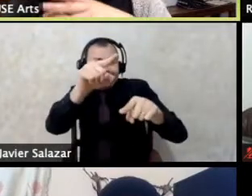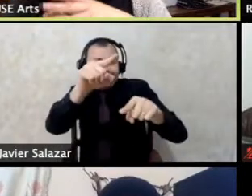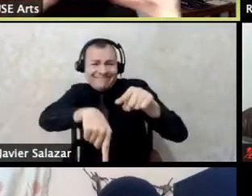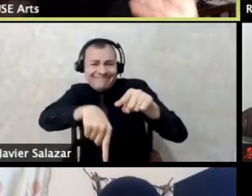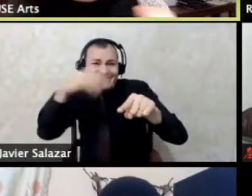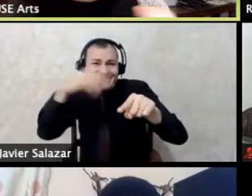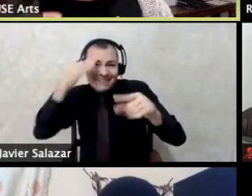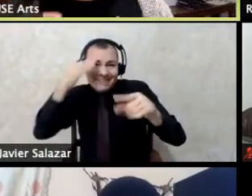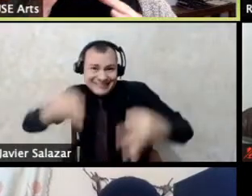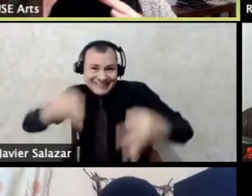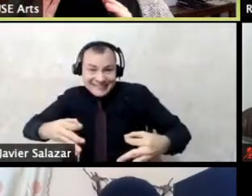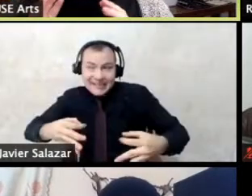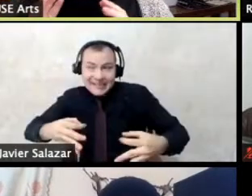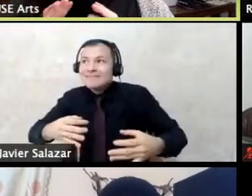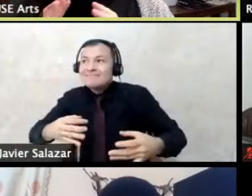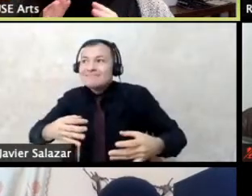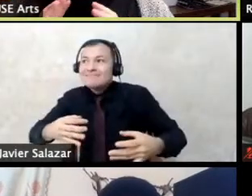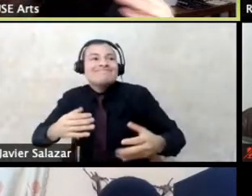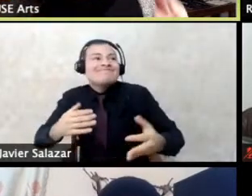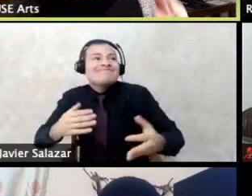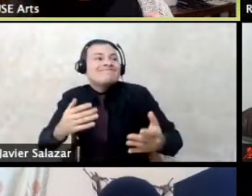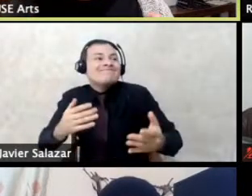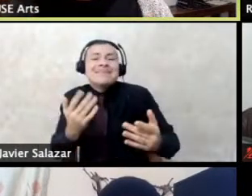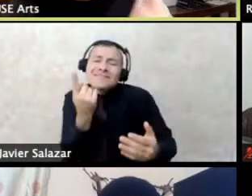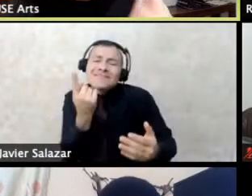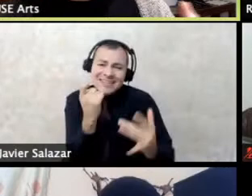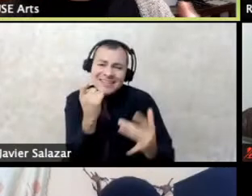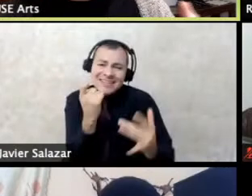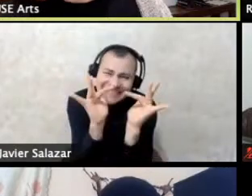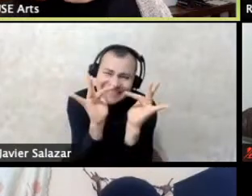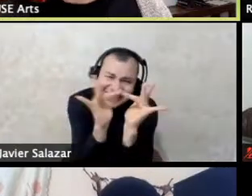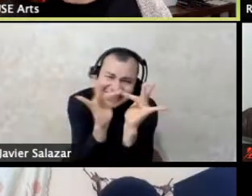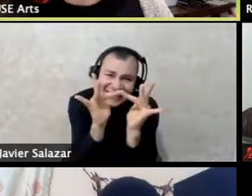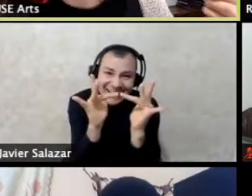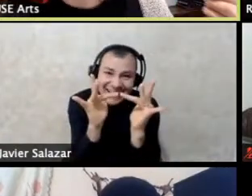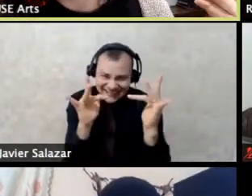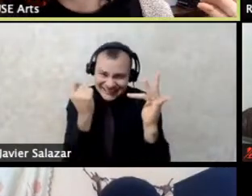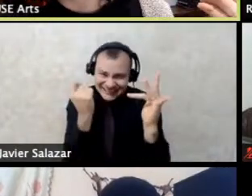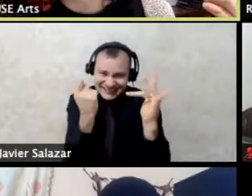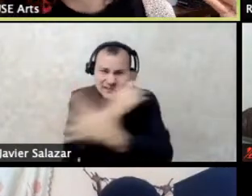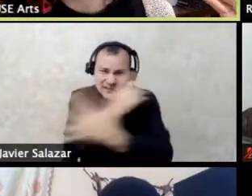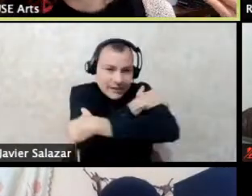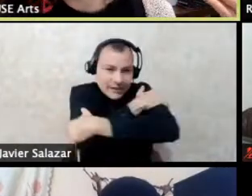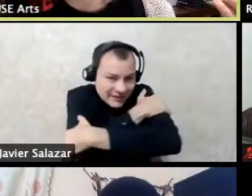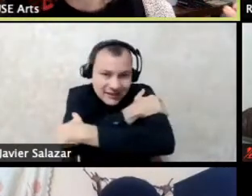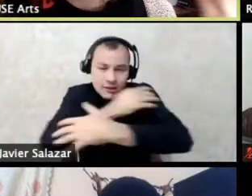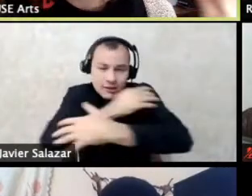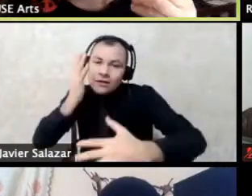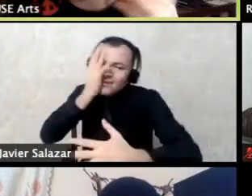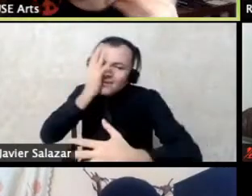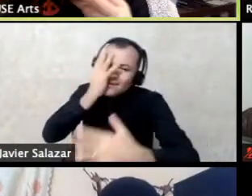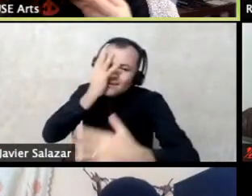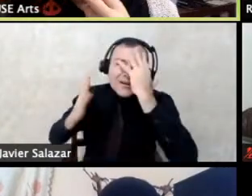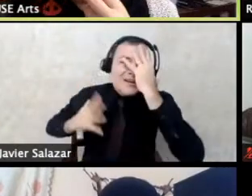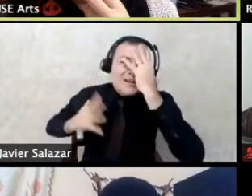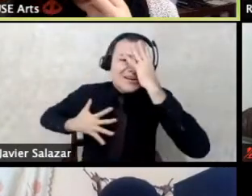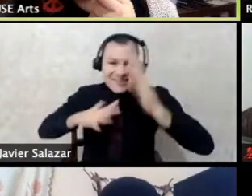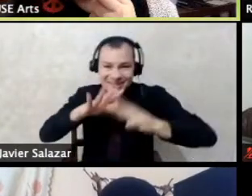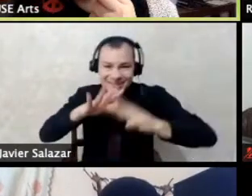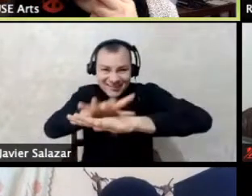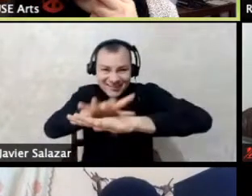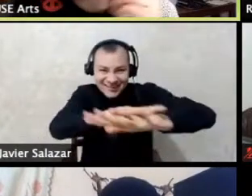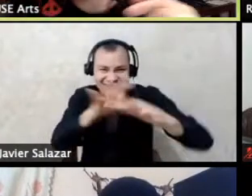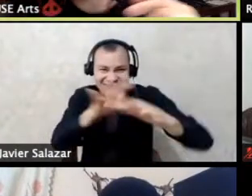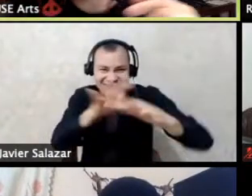que se transfiere también para con nuestros compañeros y compañeras. Pero para mí, la luz al final